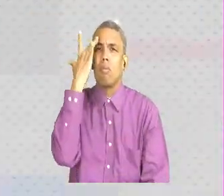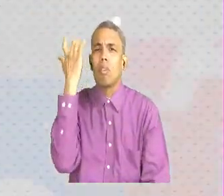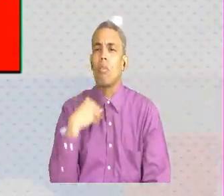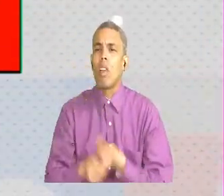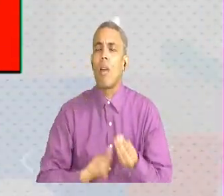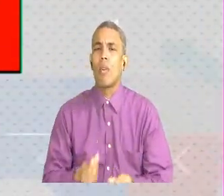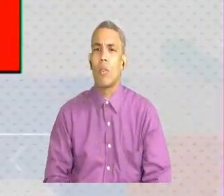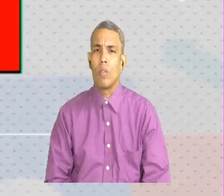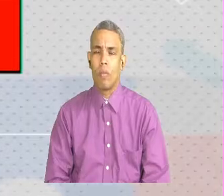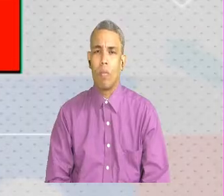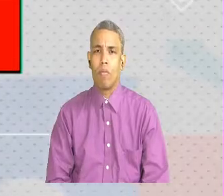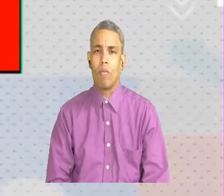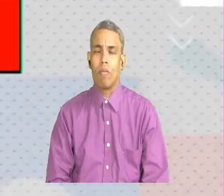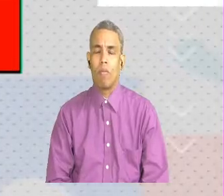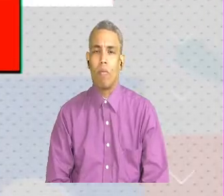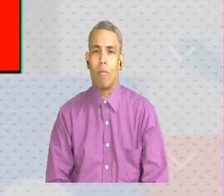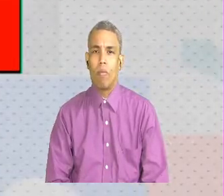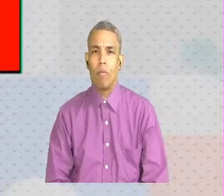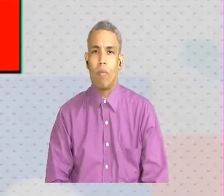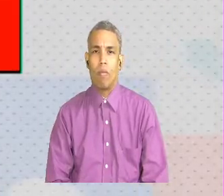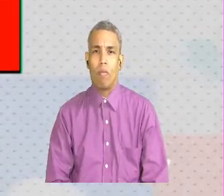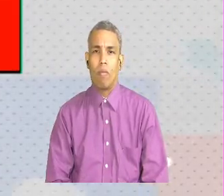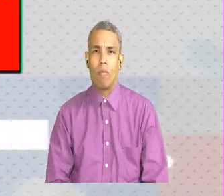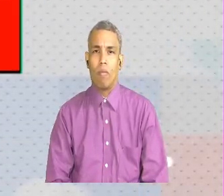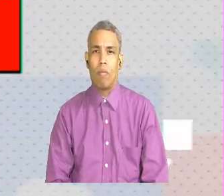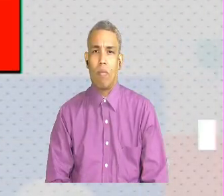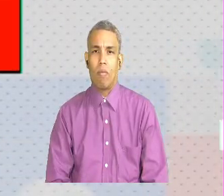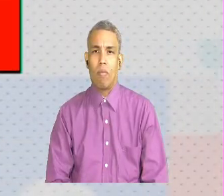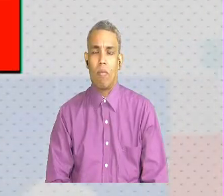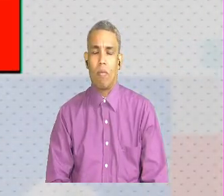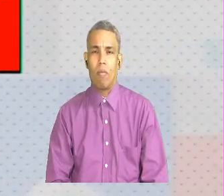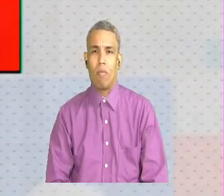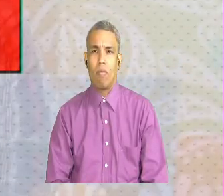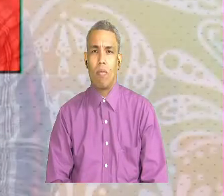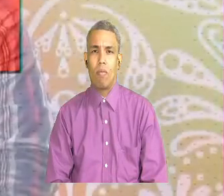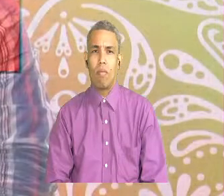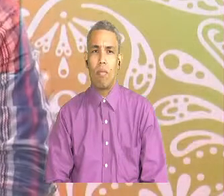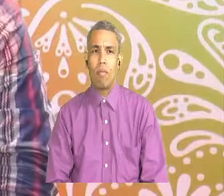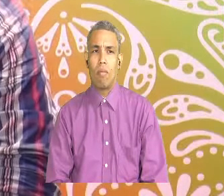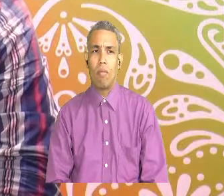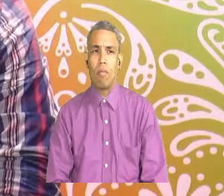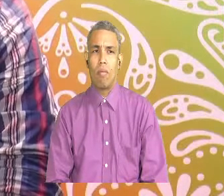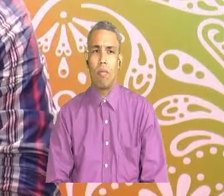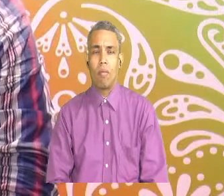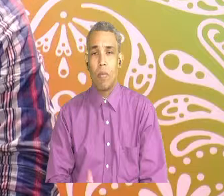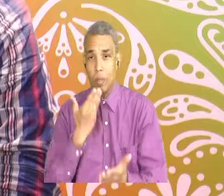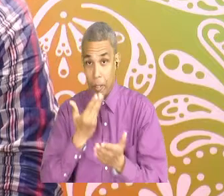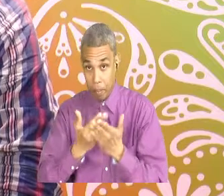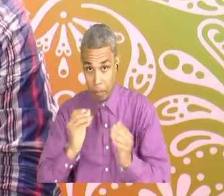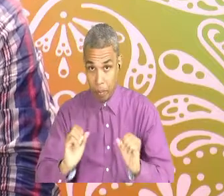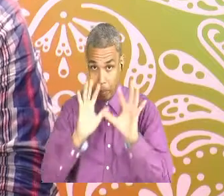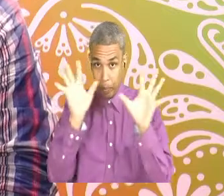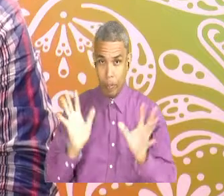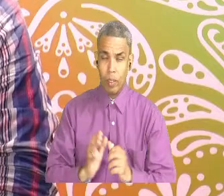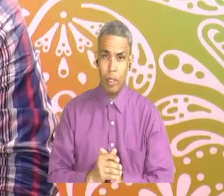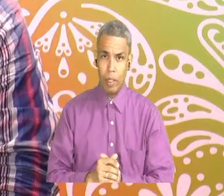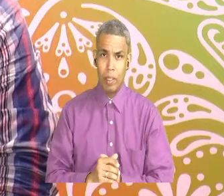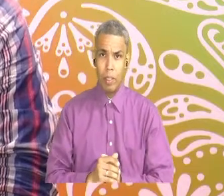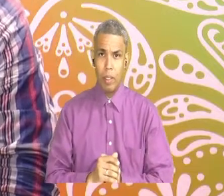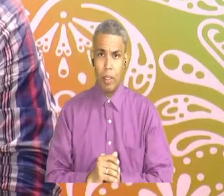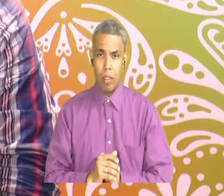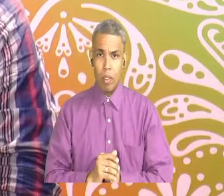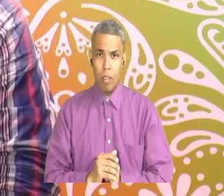Bueno, Bueno, buenos días. En este caso y